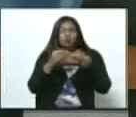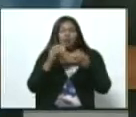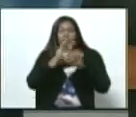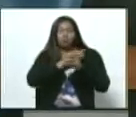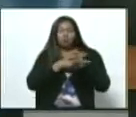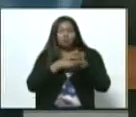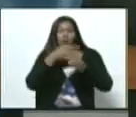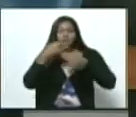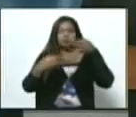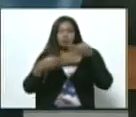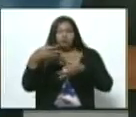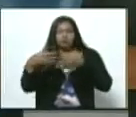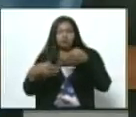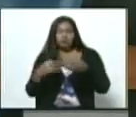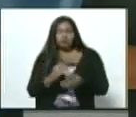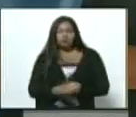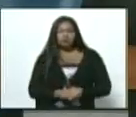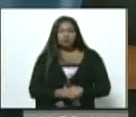través del TCJ,